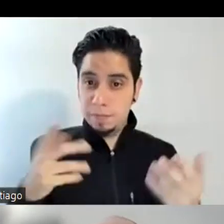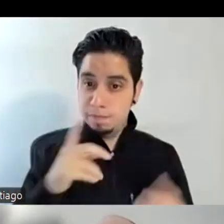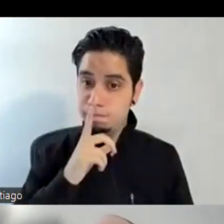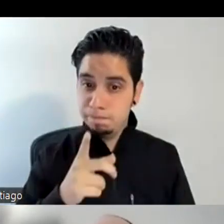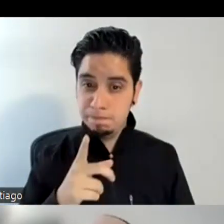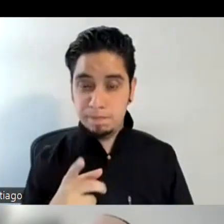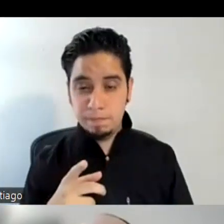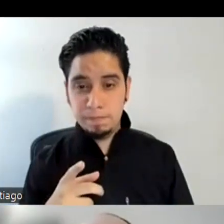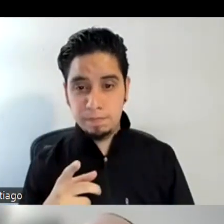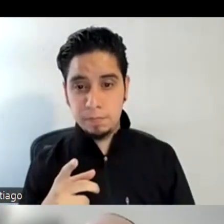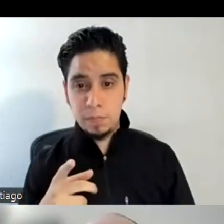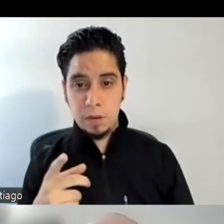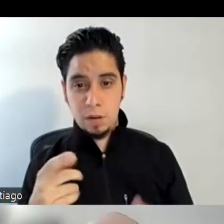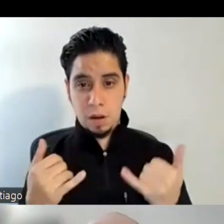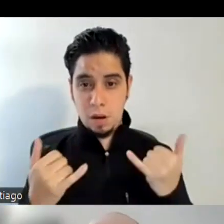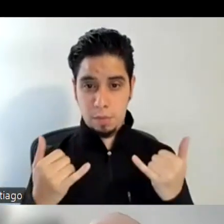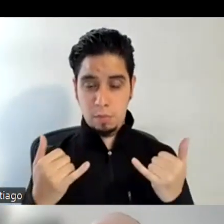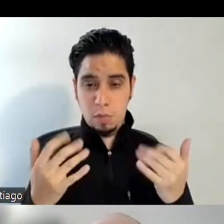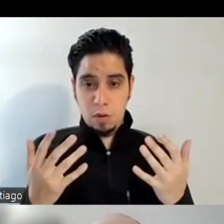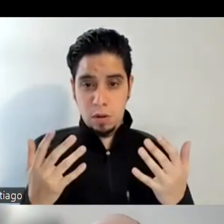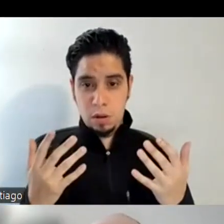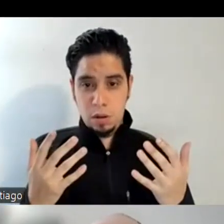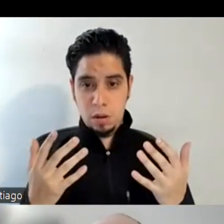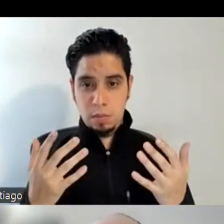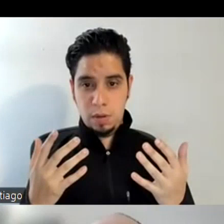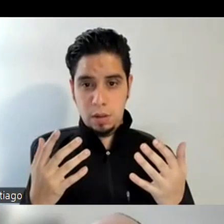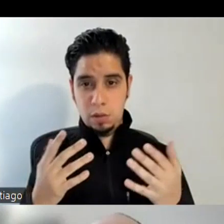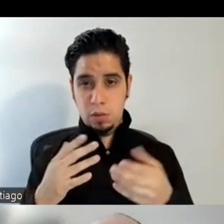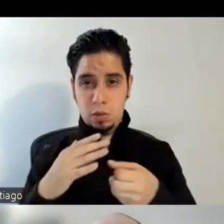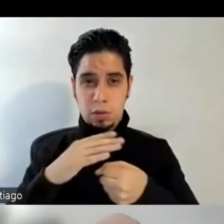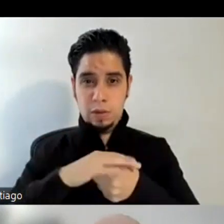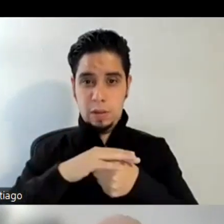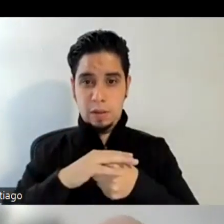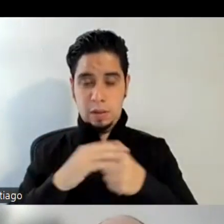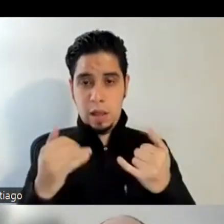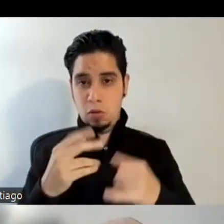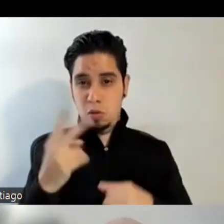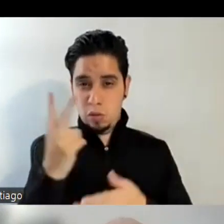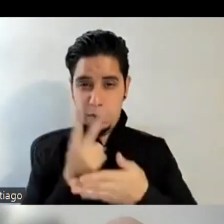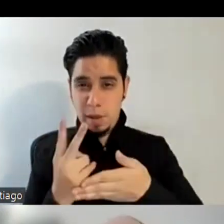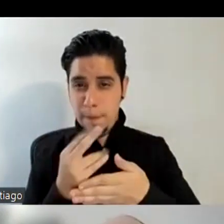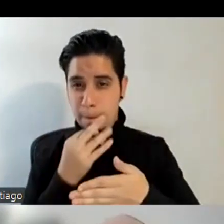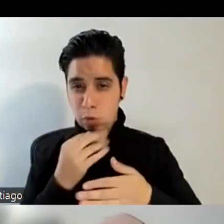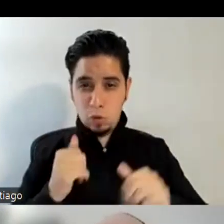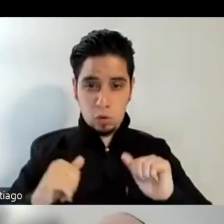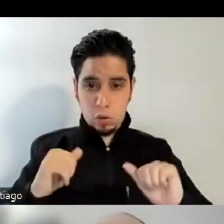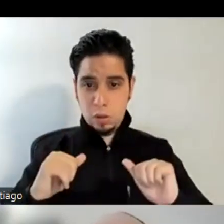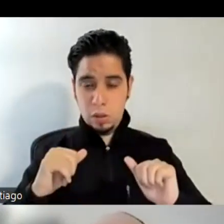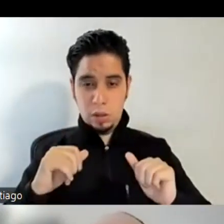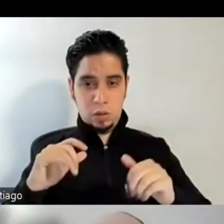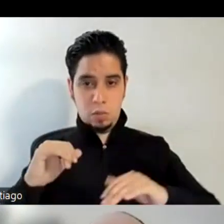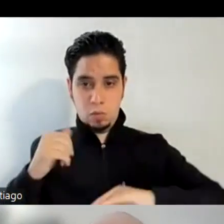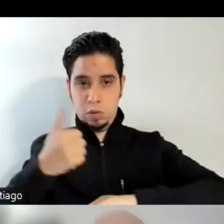Ahora mismo me están cogiendo en la cúspide de mi estrés, porque yo estoy a 2 semanas del estreno. Y estos montajes al aire libre